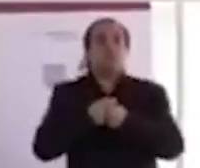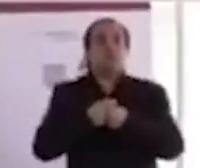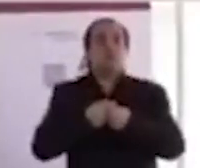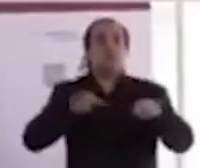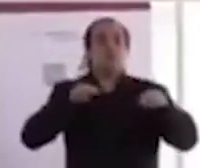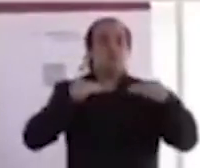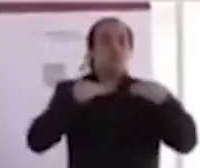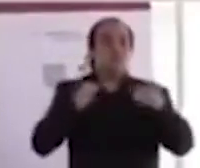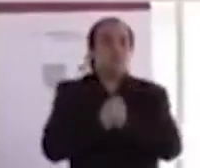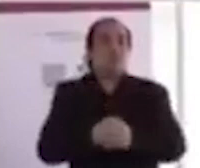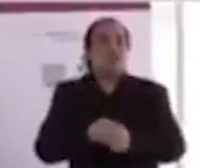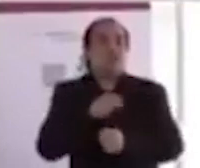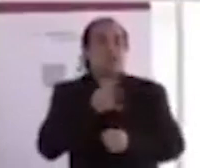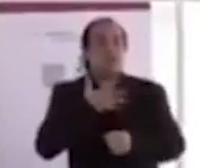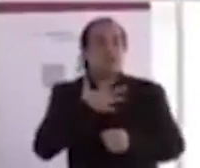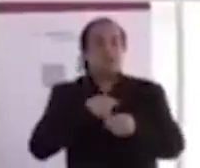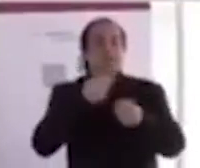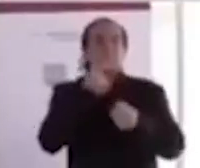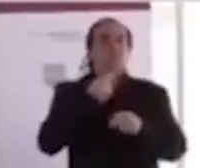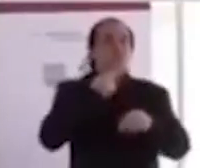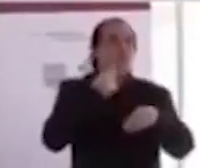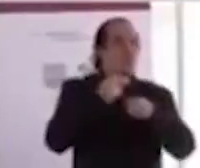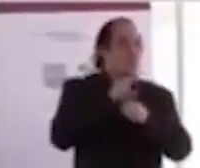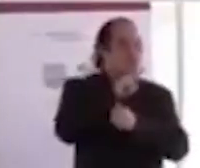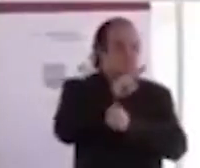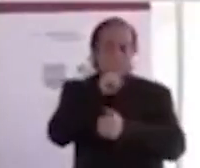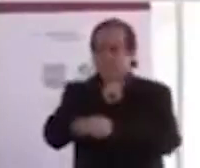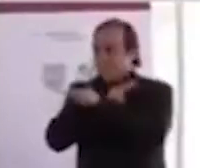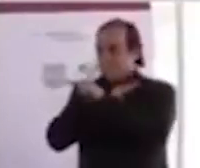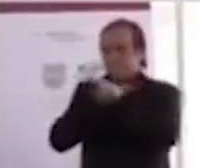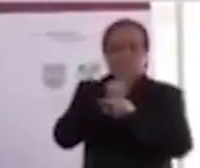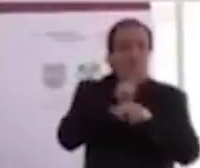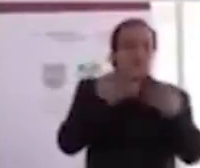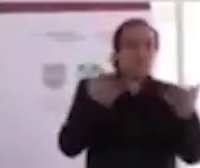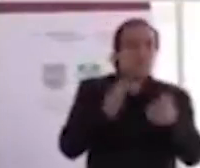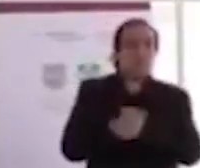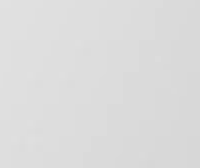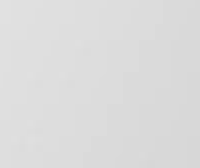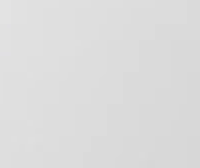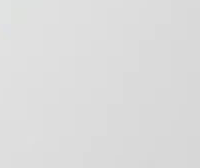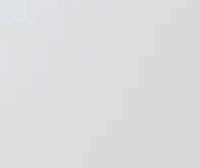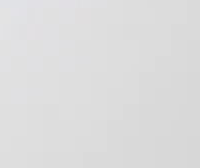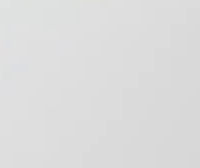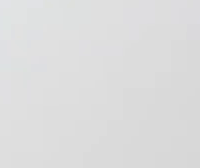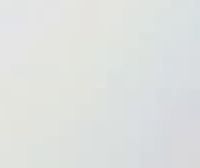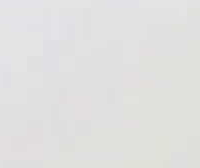y concentraban el 20 por ciento de los contagios